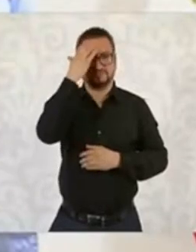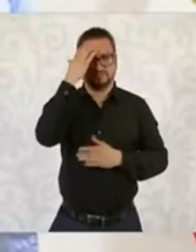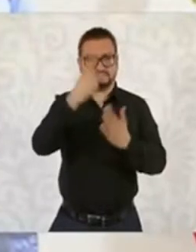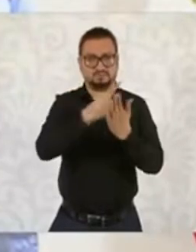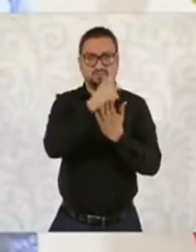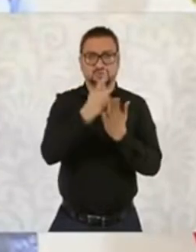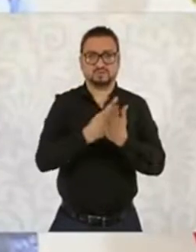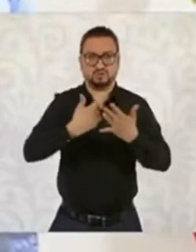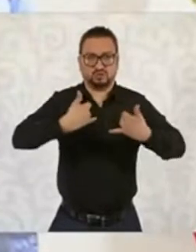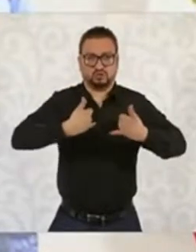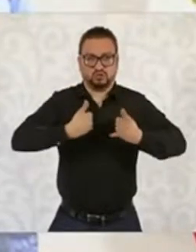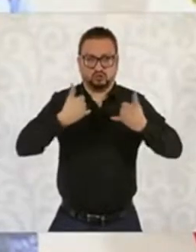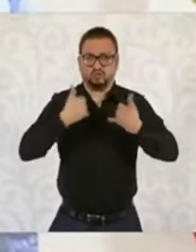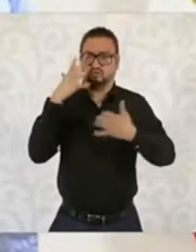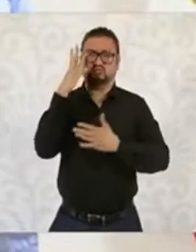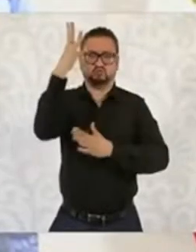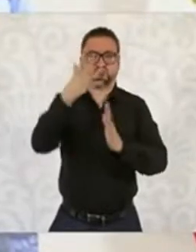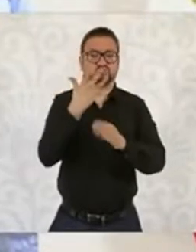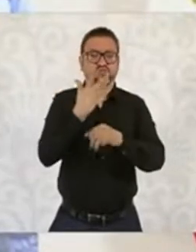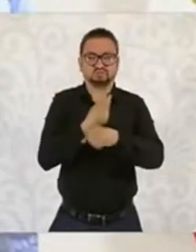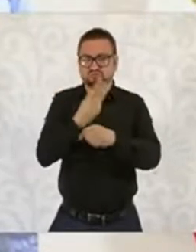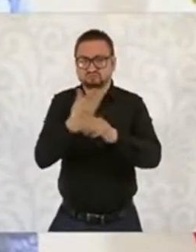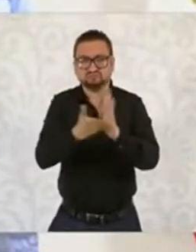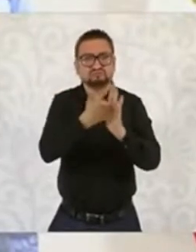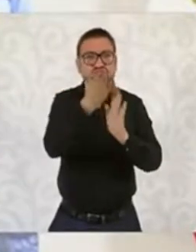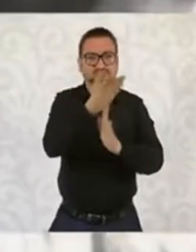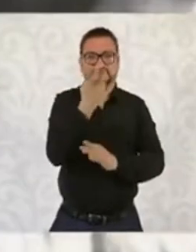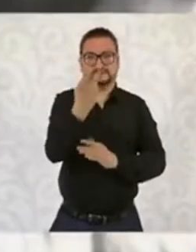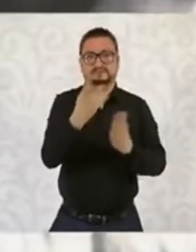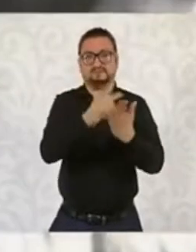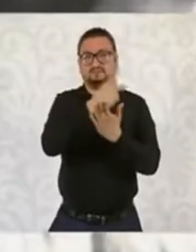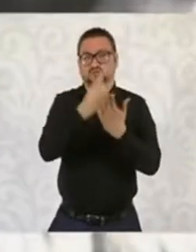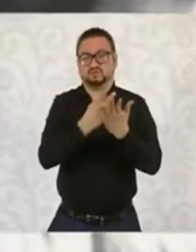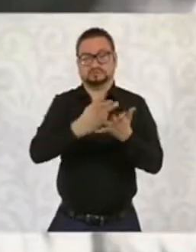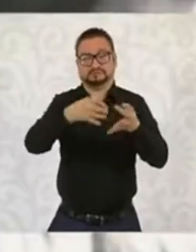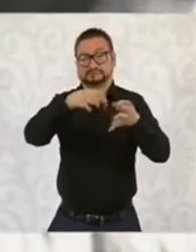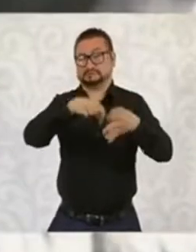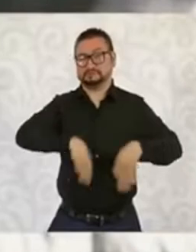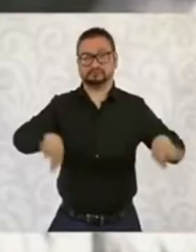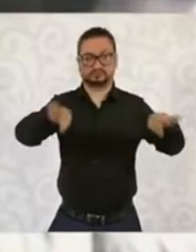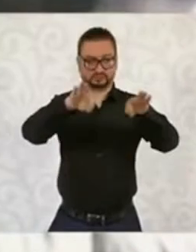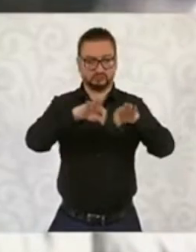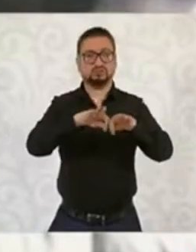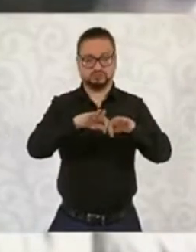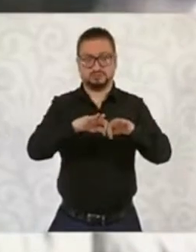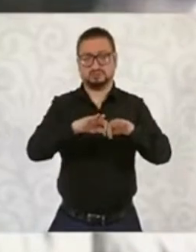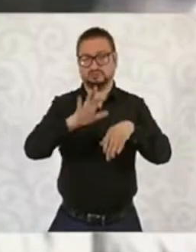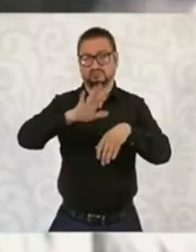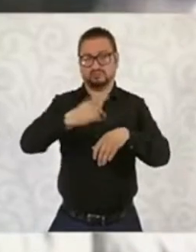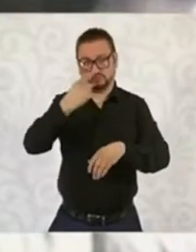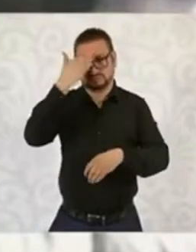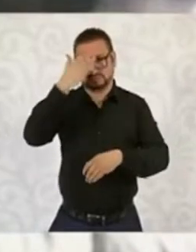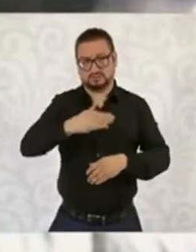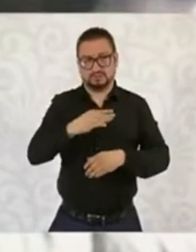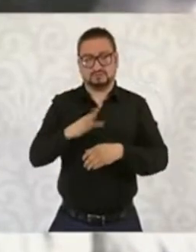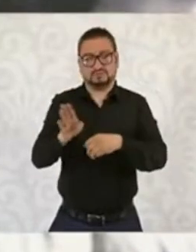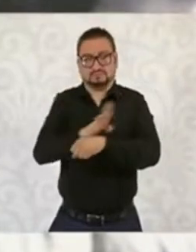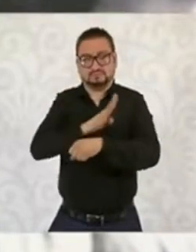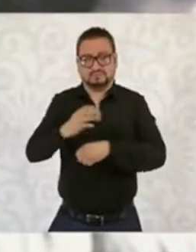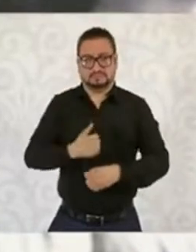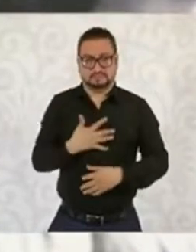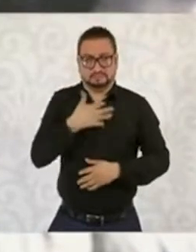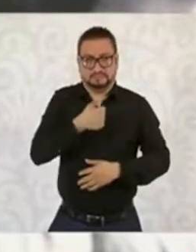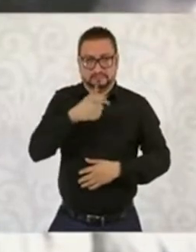programa Jóvenes Construyendo el Futuro, un programa, además de los más importantes, esto dentro de la política del bienestar de nuestro